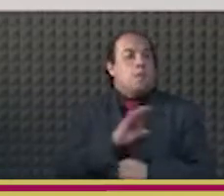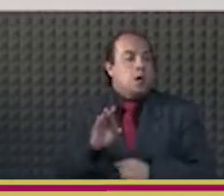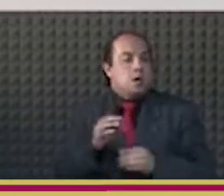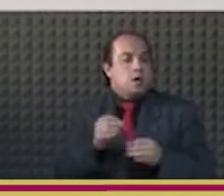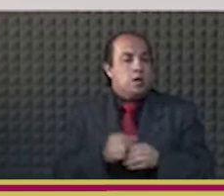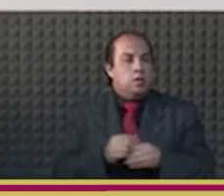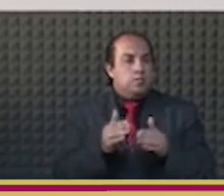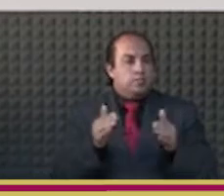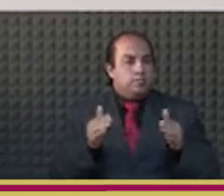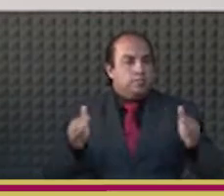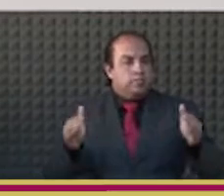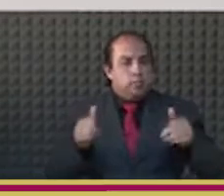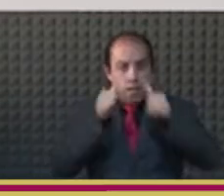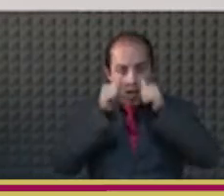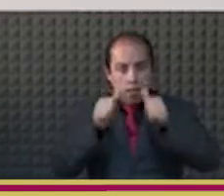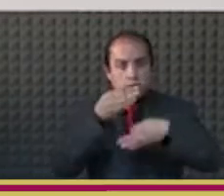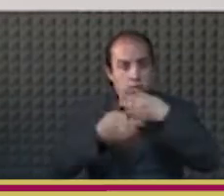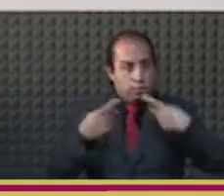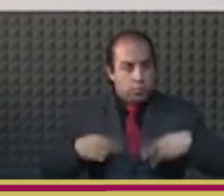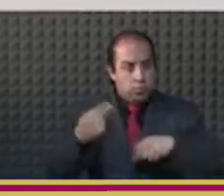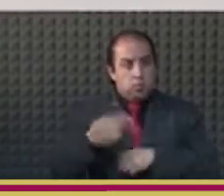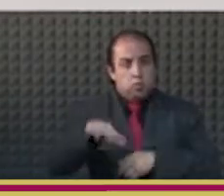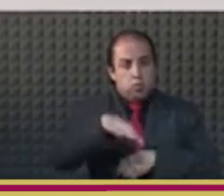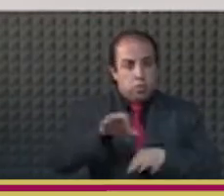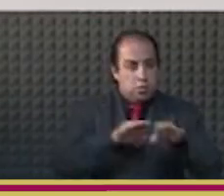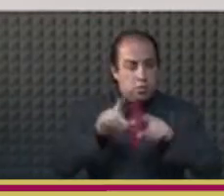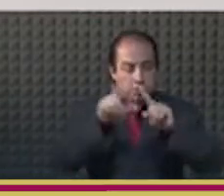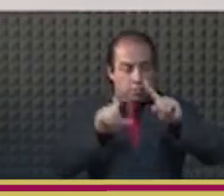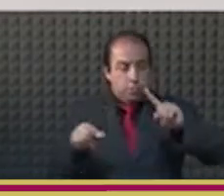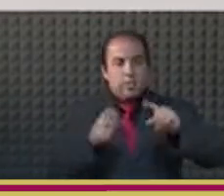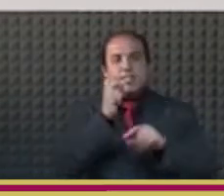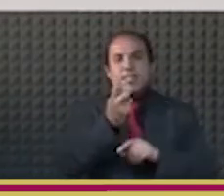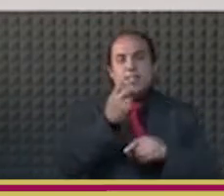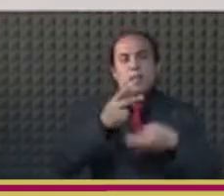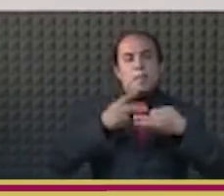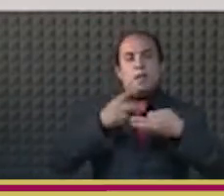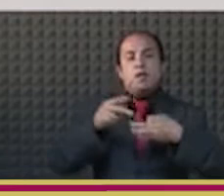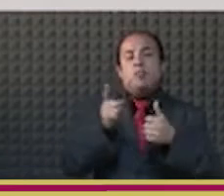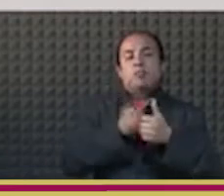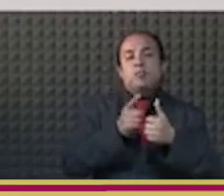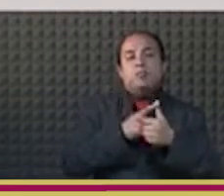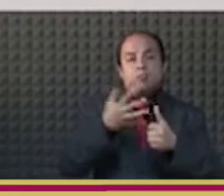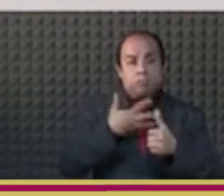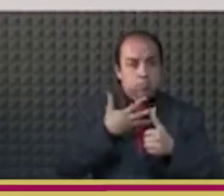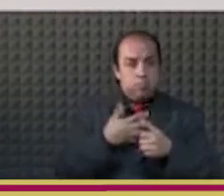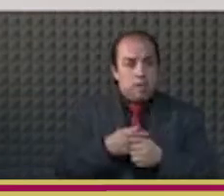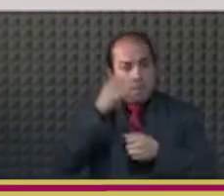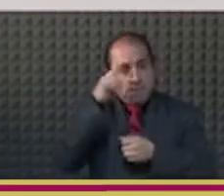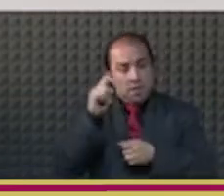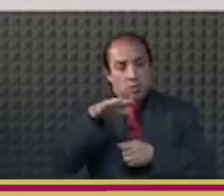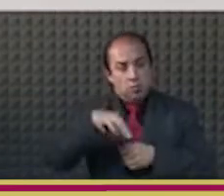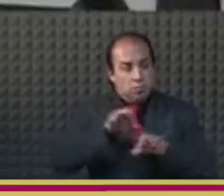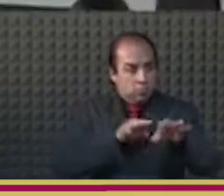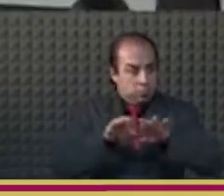la atención a todos los buscadores de empleo en el país. Es una plataforma que tiene como prioridad facilitar la búsqueda de trabajo por